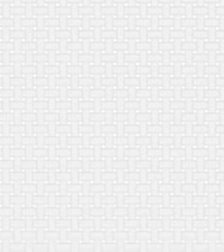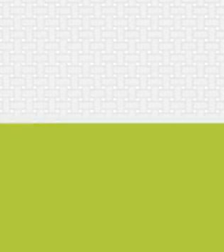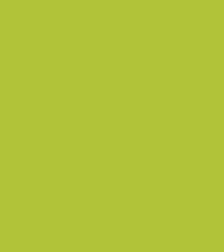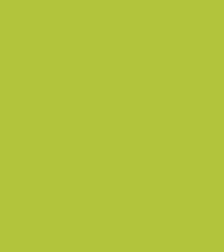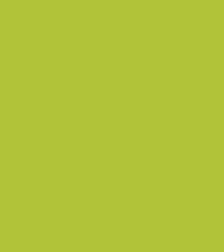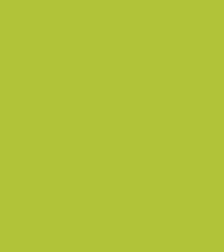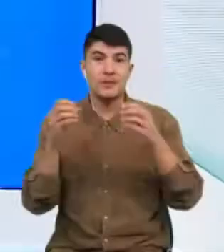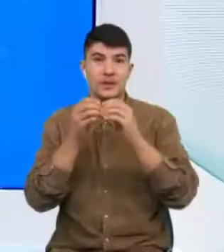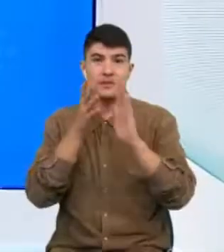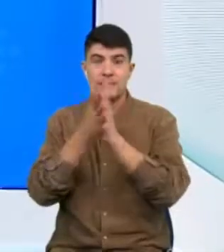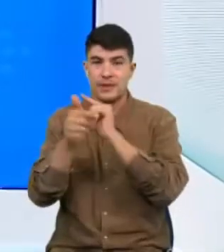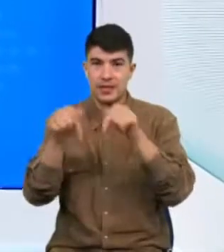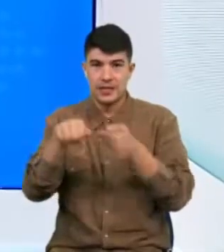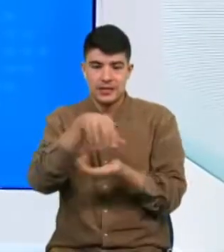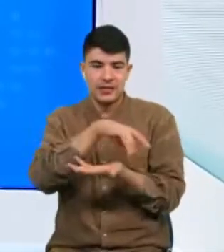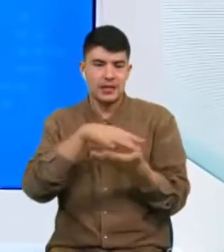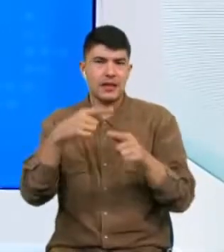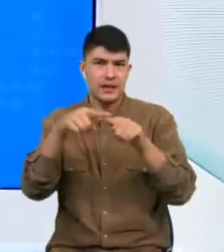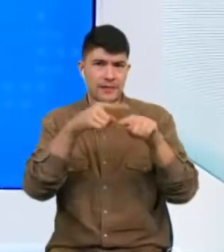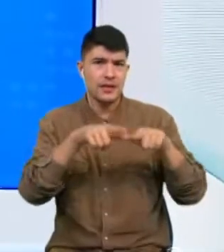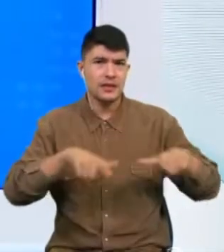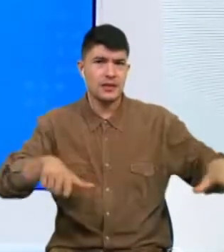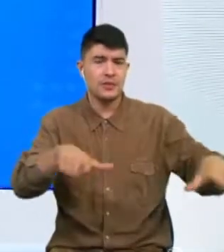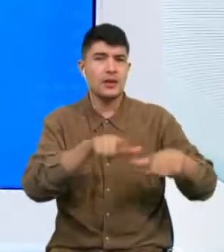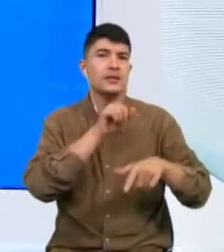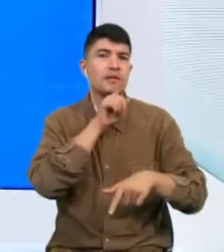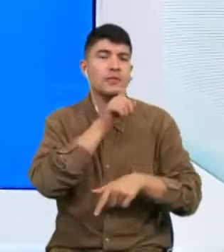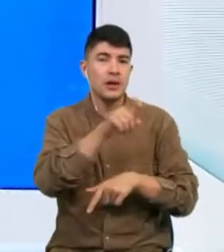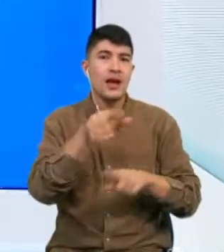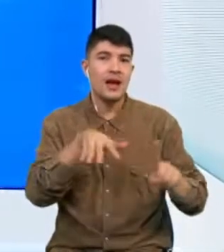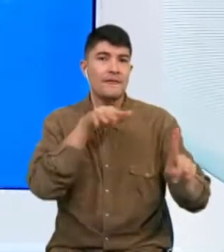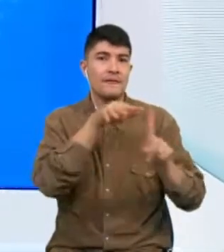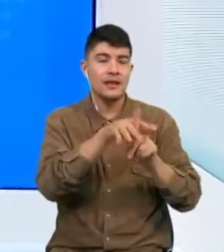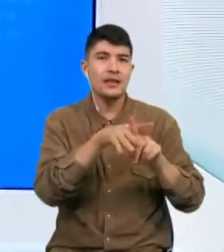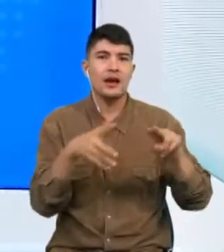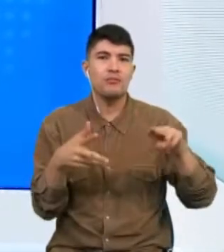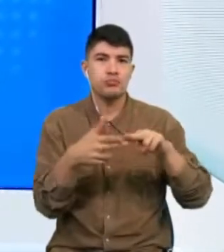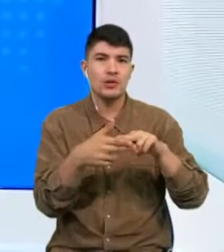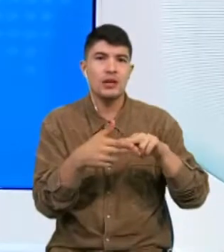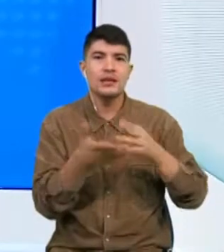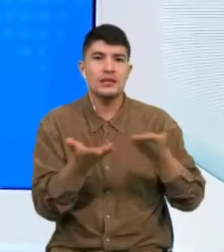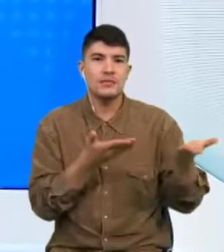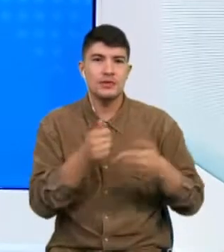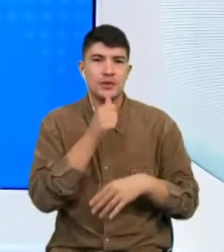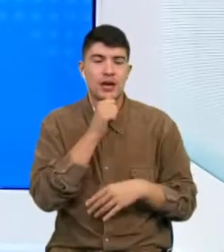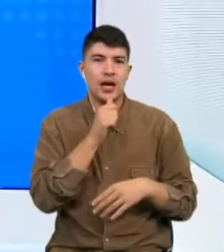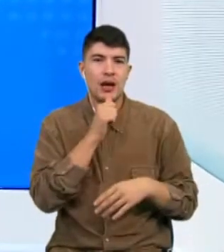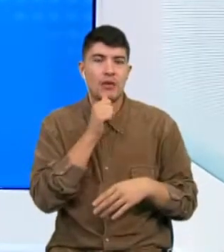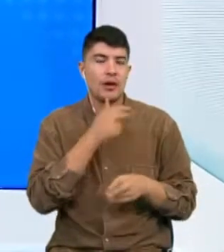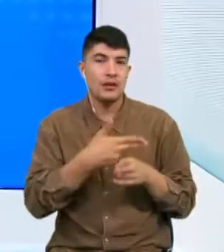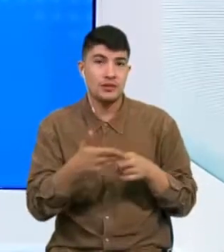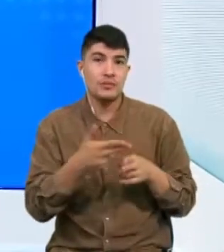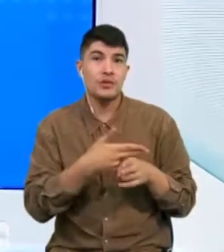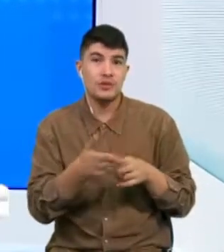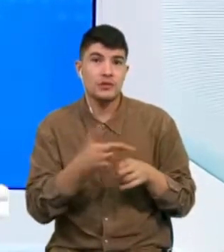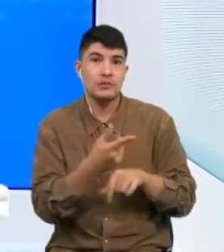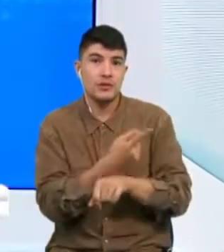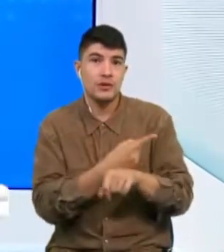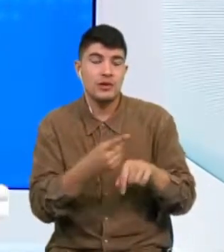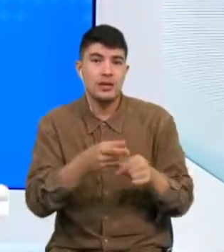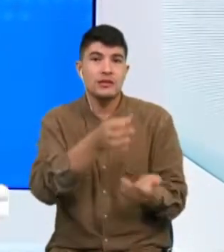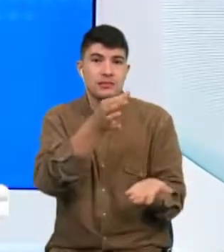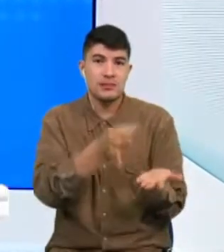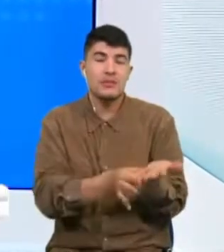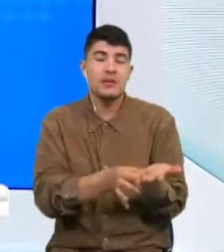canaltro.com. Varios sectores de Bucaramanga se verán afectados con el corte de servicio de agua que se realizará en las próximas horas en la